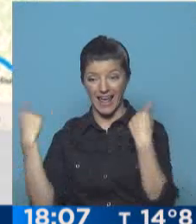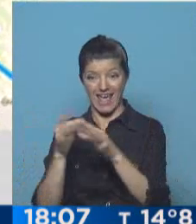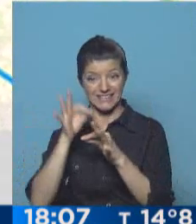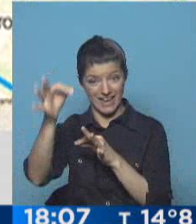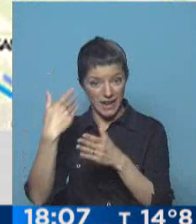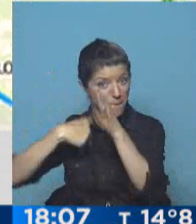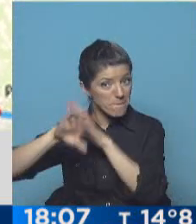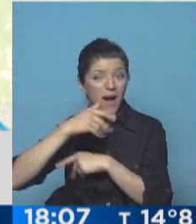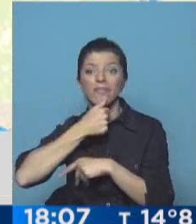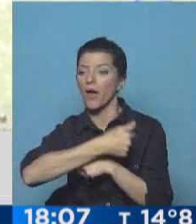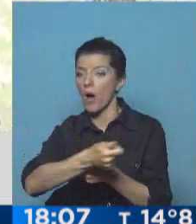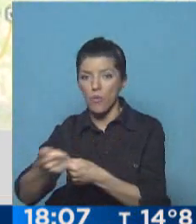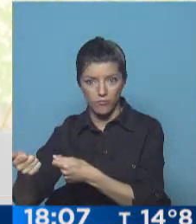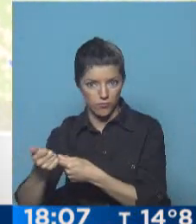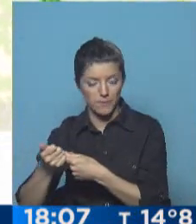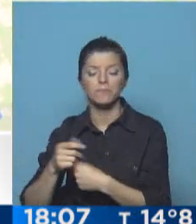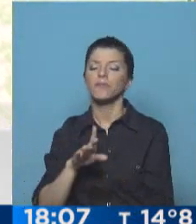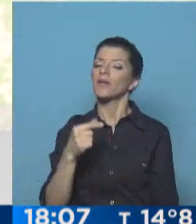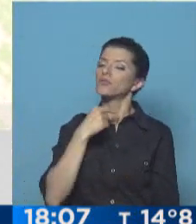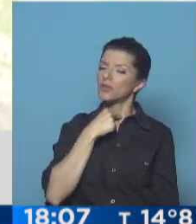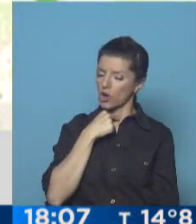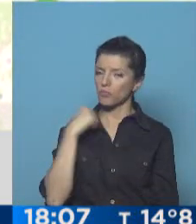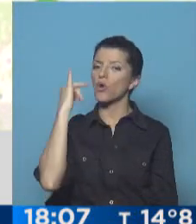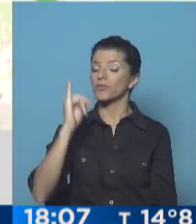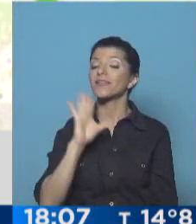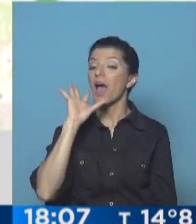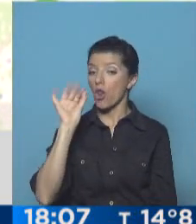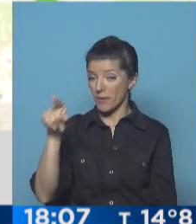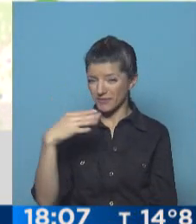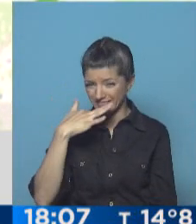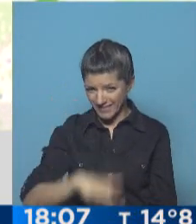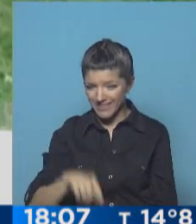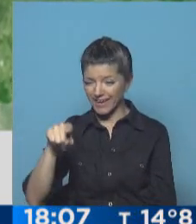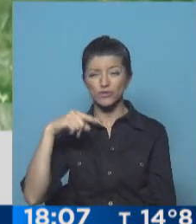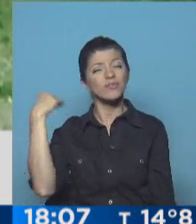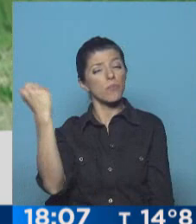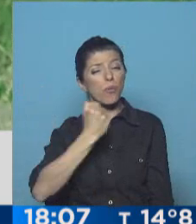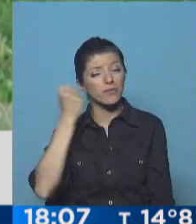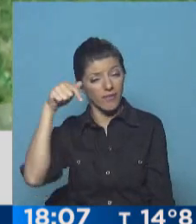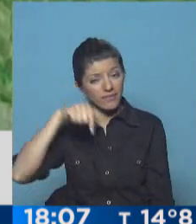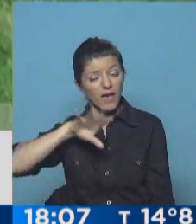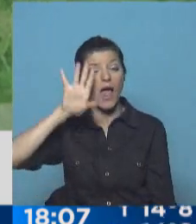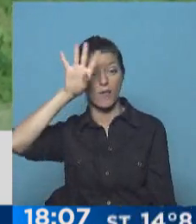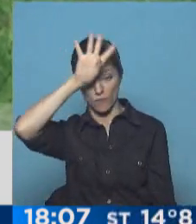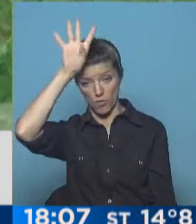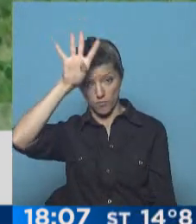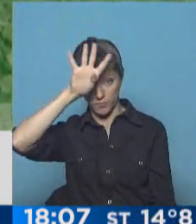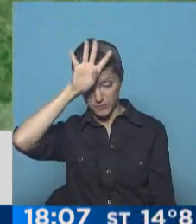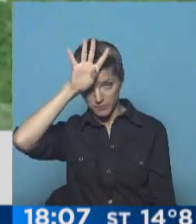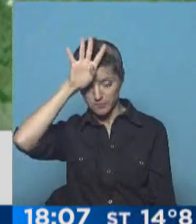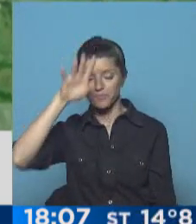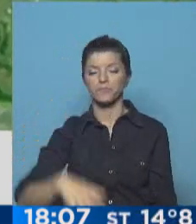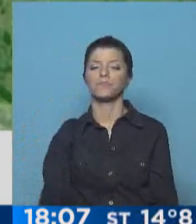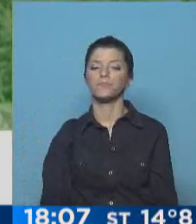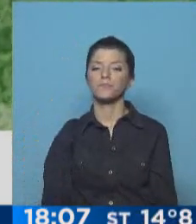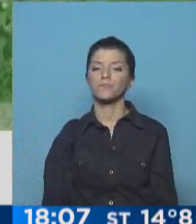para que mida lo importante que significa para Formosa esta obra. Vamos a hacer